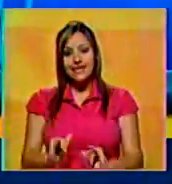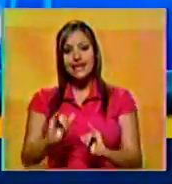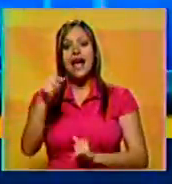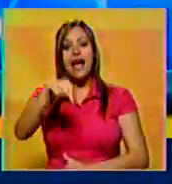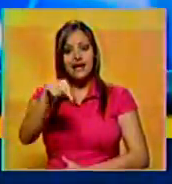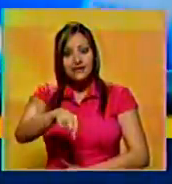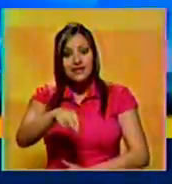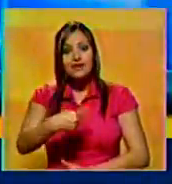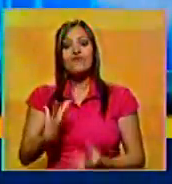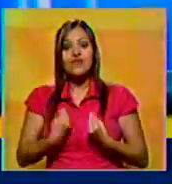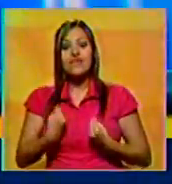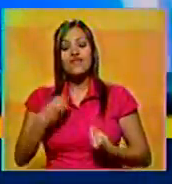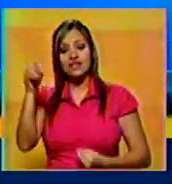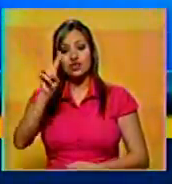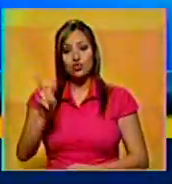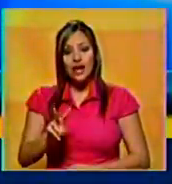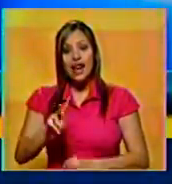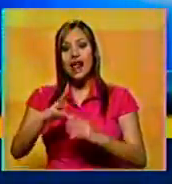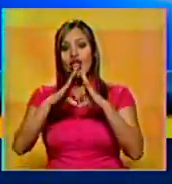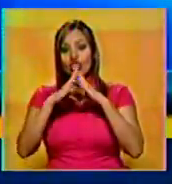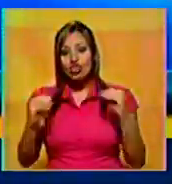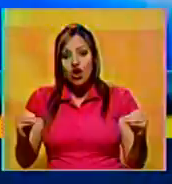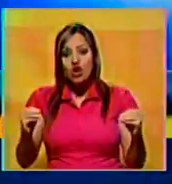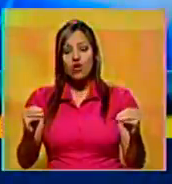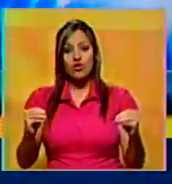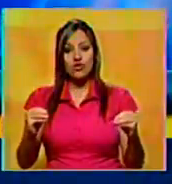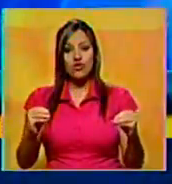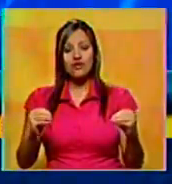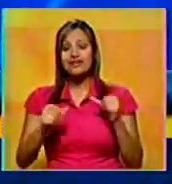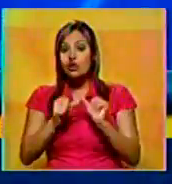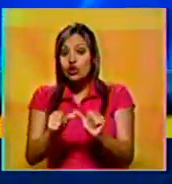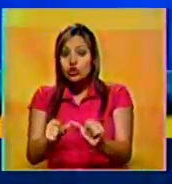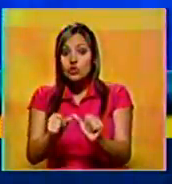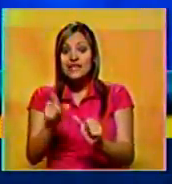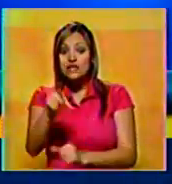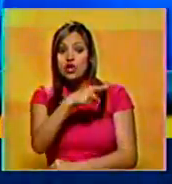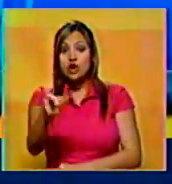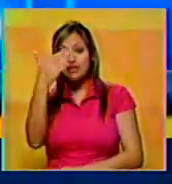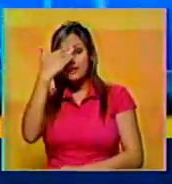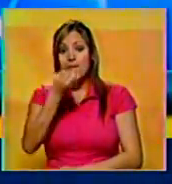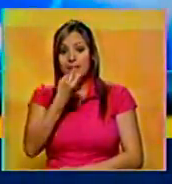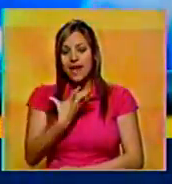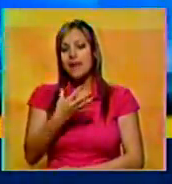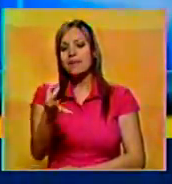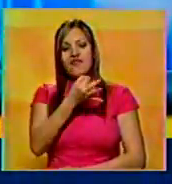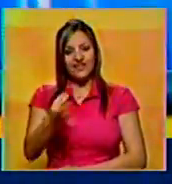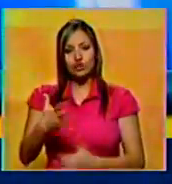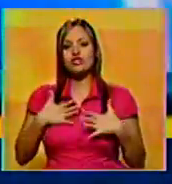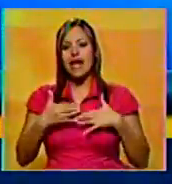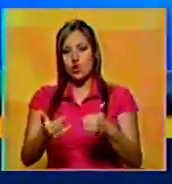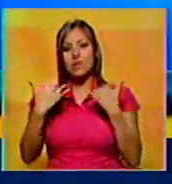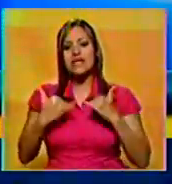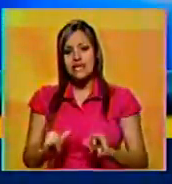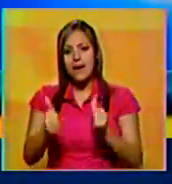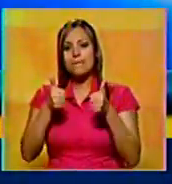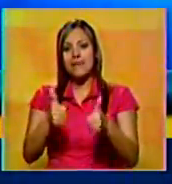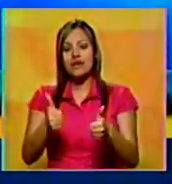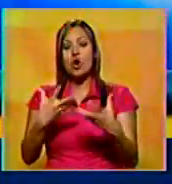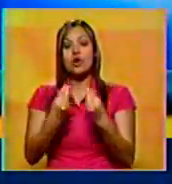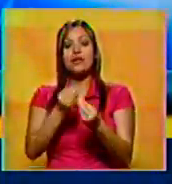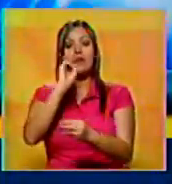quien Venezuela entera ha seguido muy de cerca por saber si se encuentra bien y se encuentra en perfecto estado. Está con su